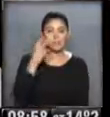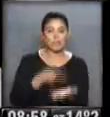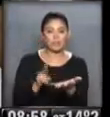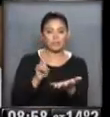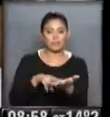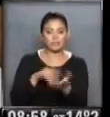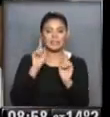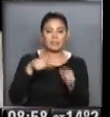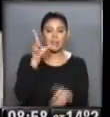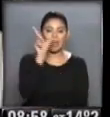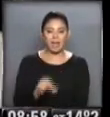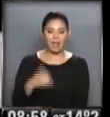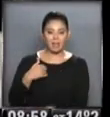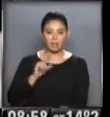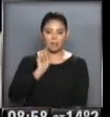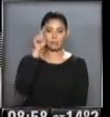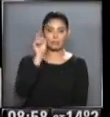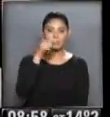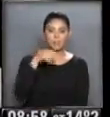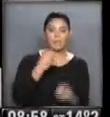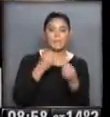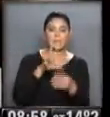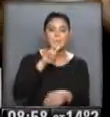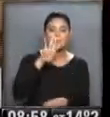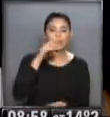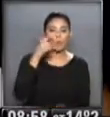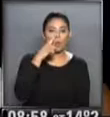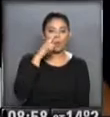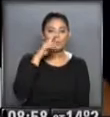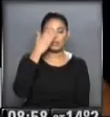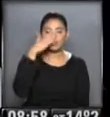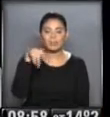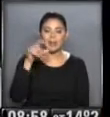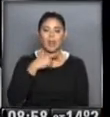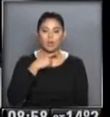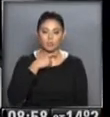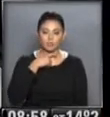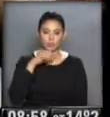gira que van a hacer por el país, que iniciará el 24 de julio y terminará el 20 de agosto. Se llama Lluvia,